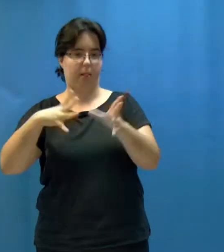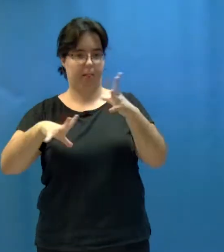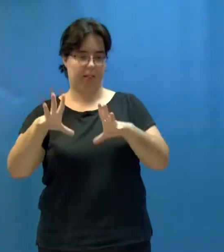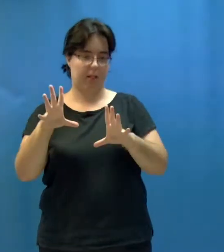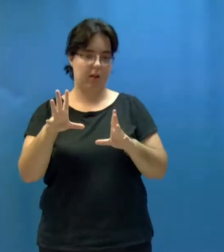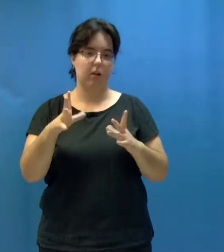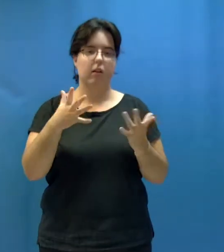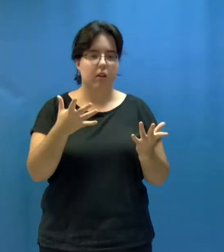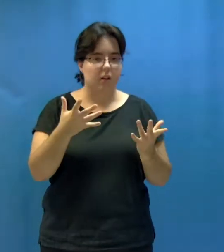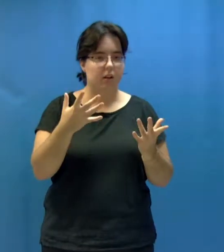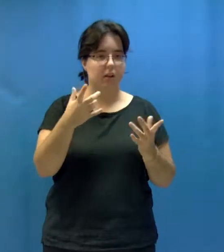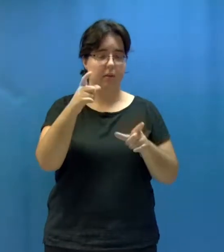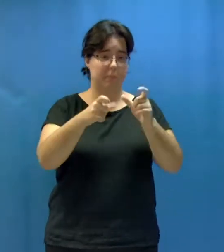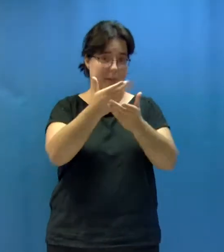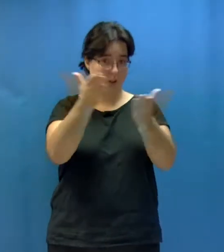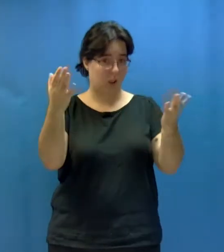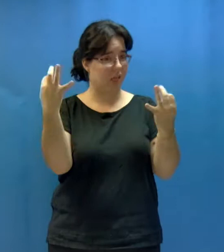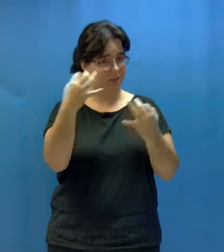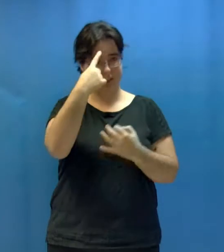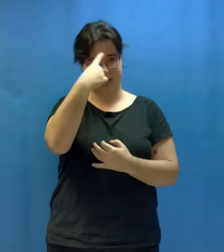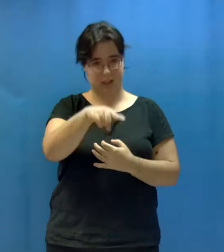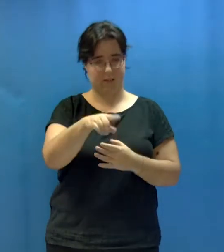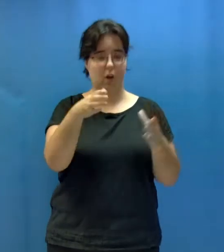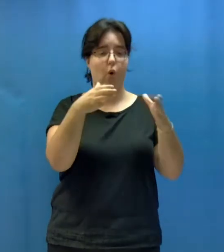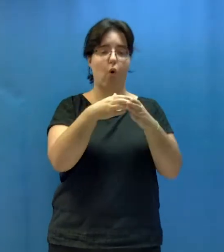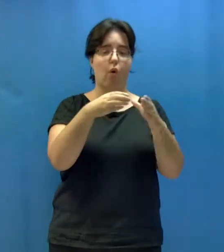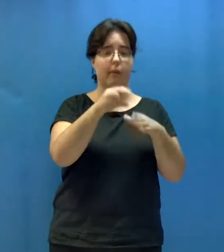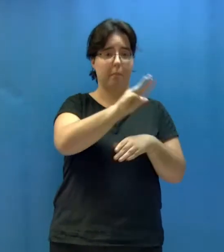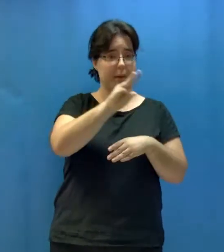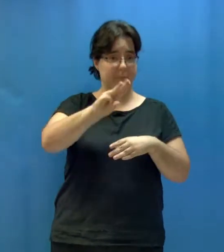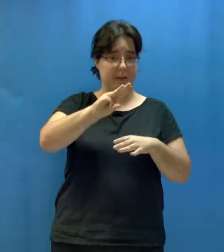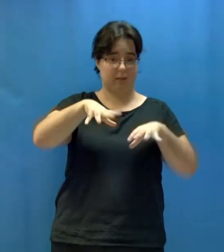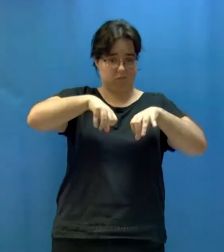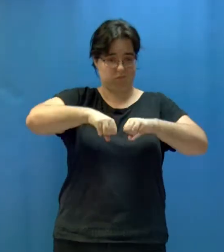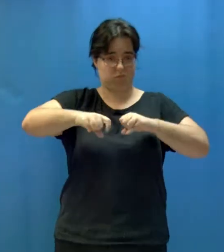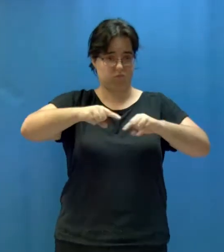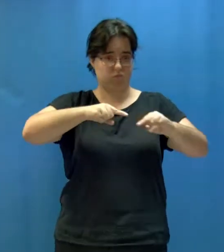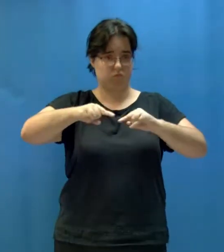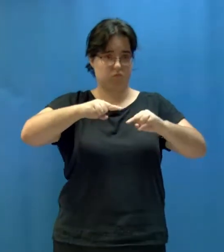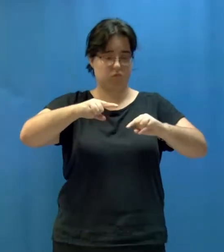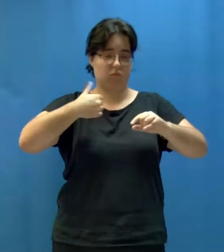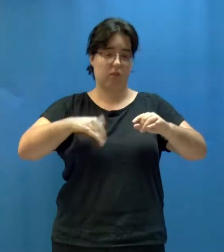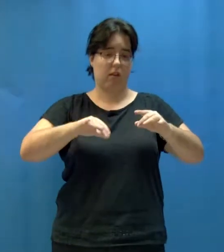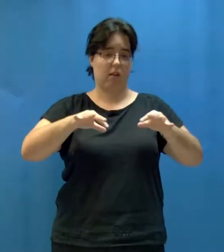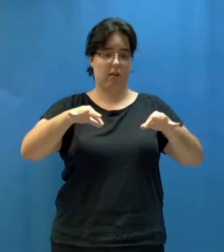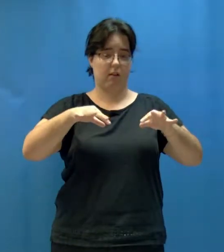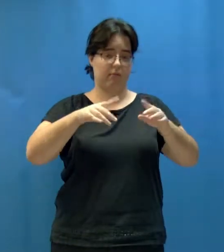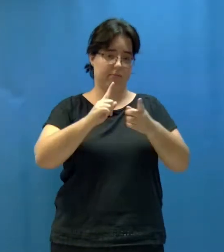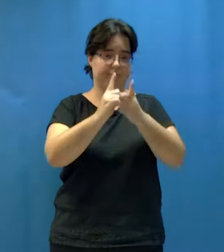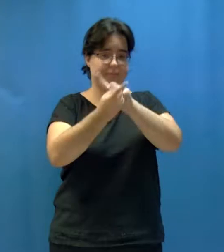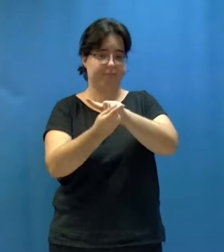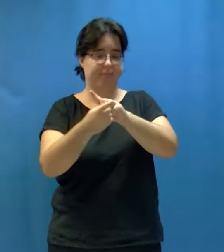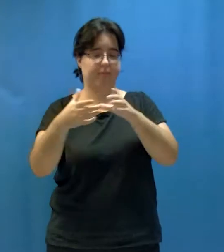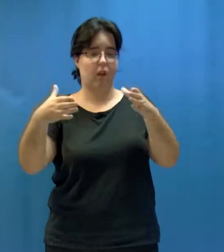cuando el gobierno del Partido Popular llegó a sustituir al gobierno de Zapatero,